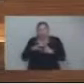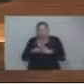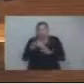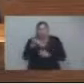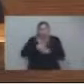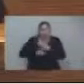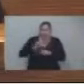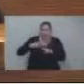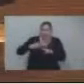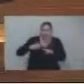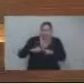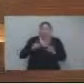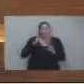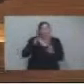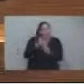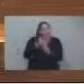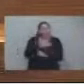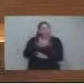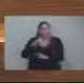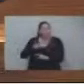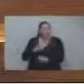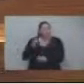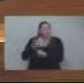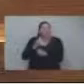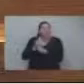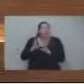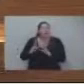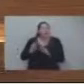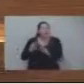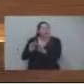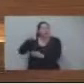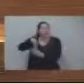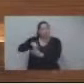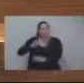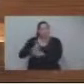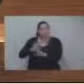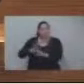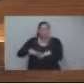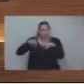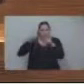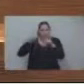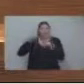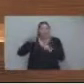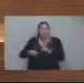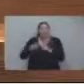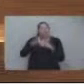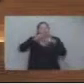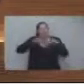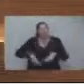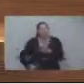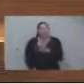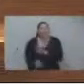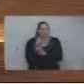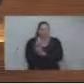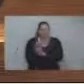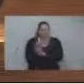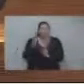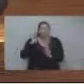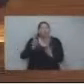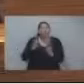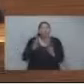ser independientes en el ejercicio de su labor parlamentaria. Y eso se ha conformado históricamente, ya no solo desde la